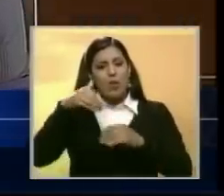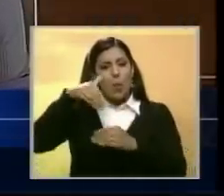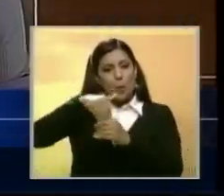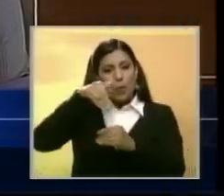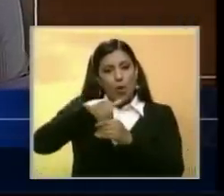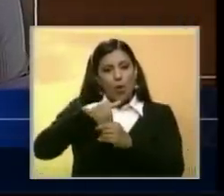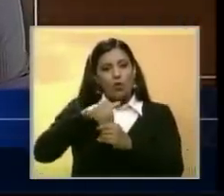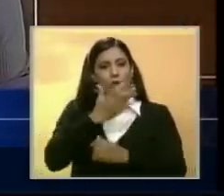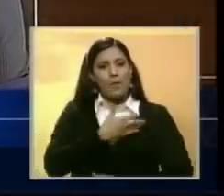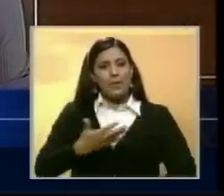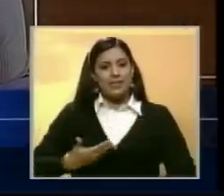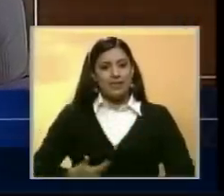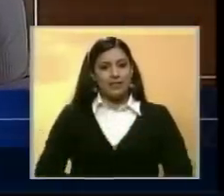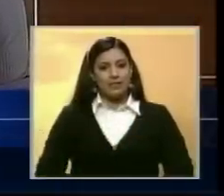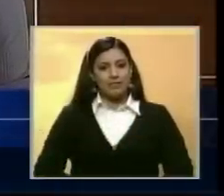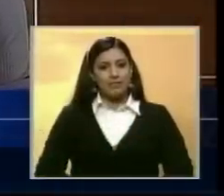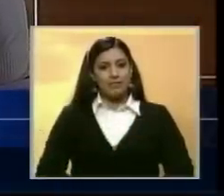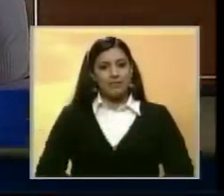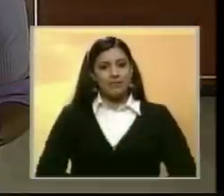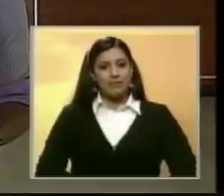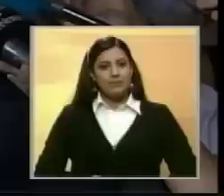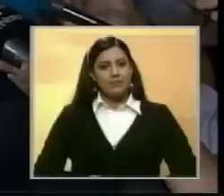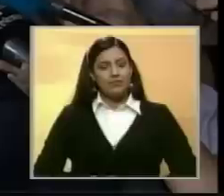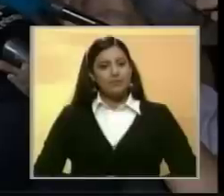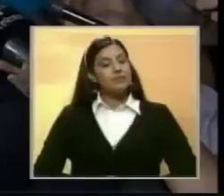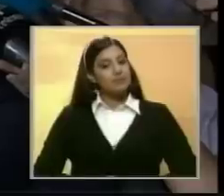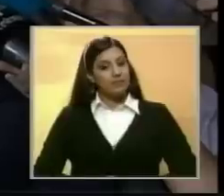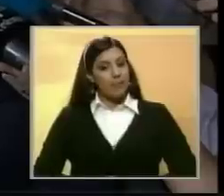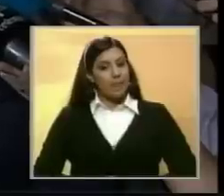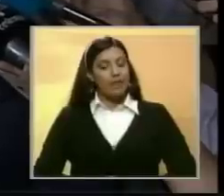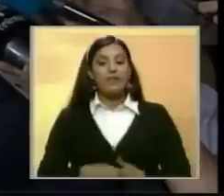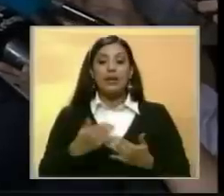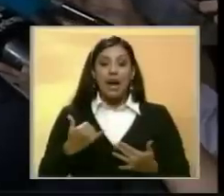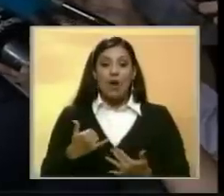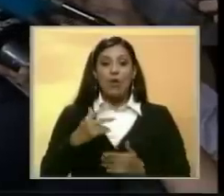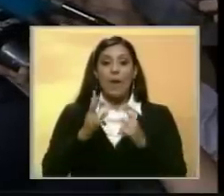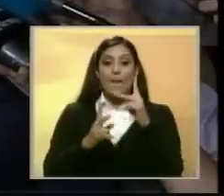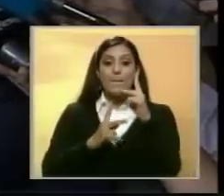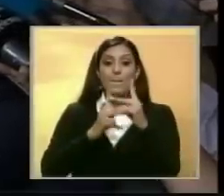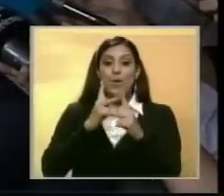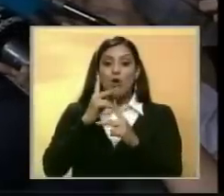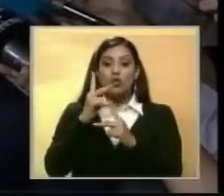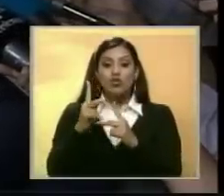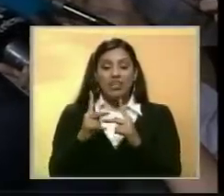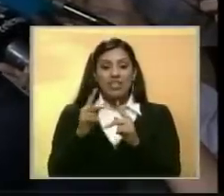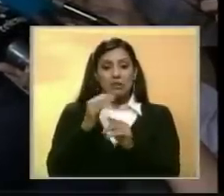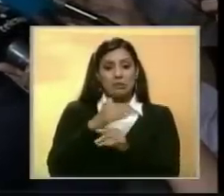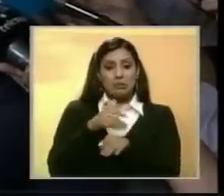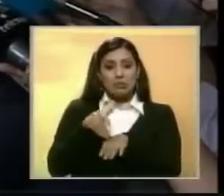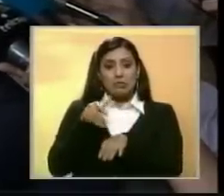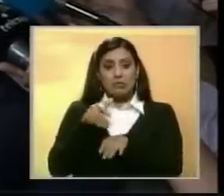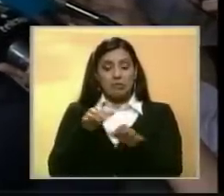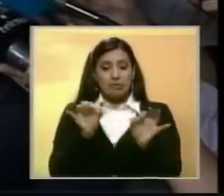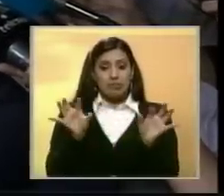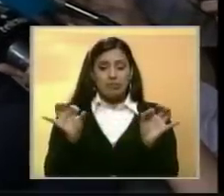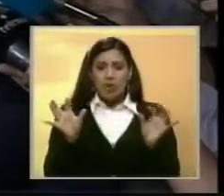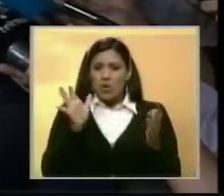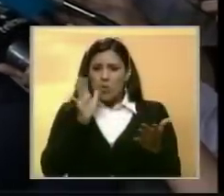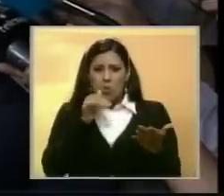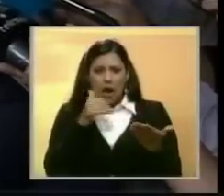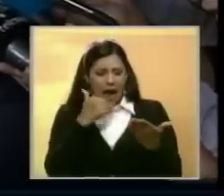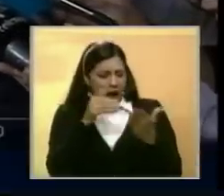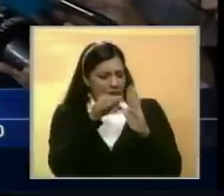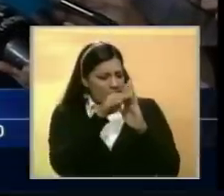referendo revocatorio presidencial. Van a instrumentar un proceso de exclusión que no aparece